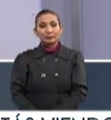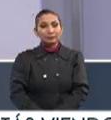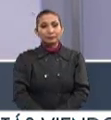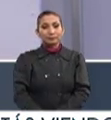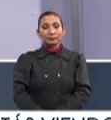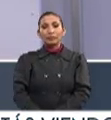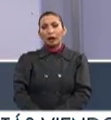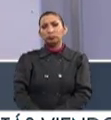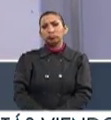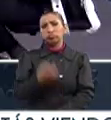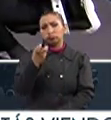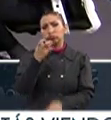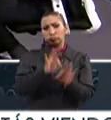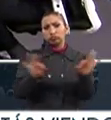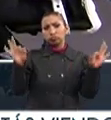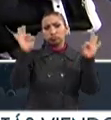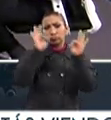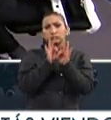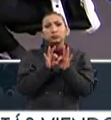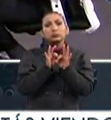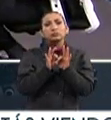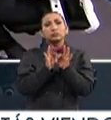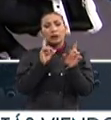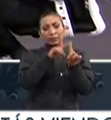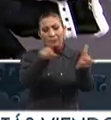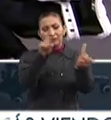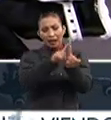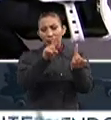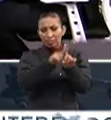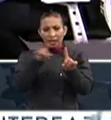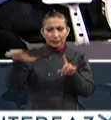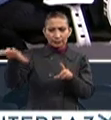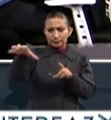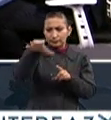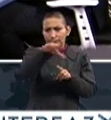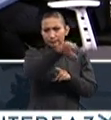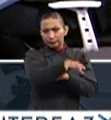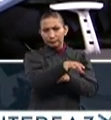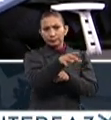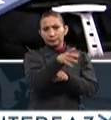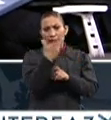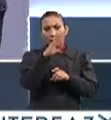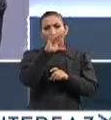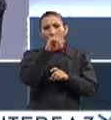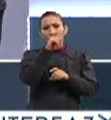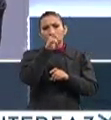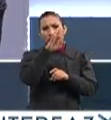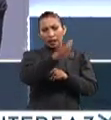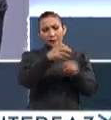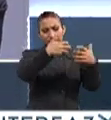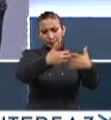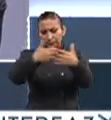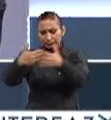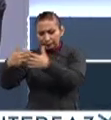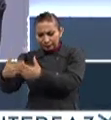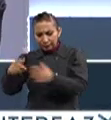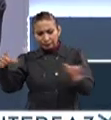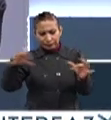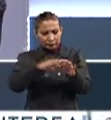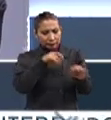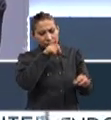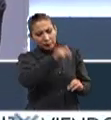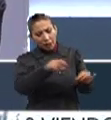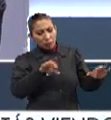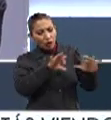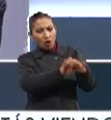Claro, es importante que este sistema, ¿no?, de diversos componentes que hacen un clúster precisamente vayan de la mano con un